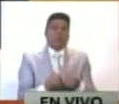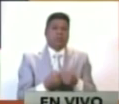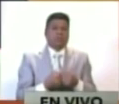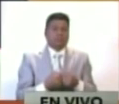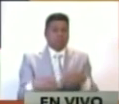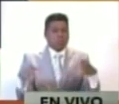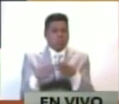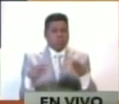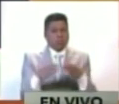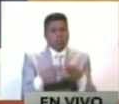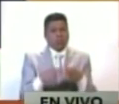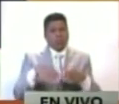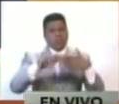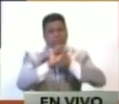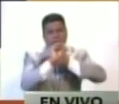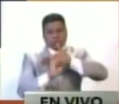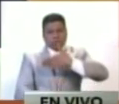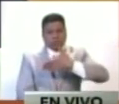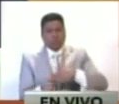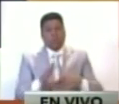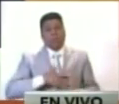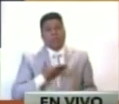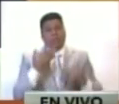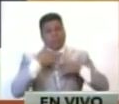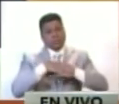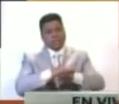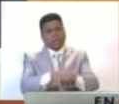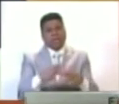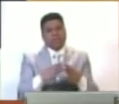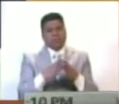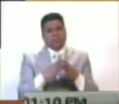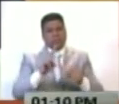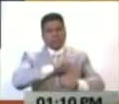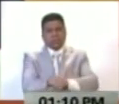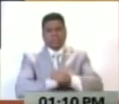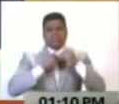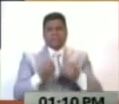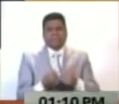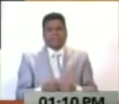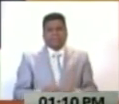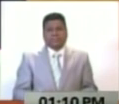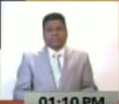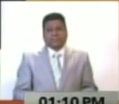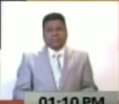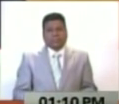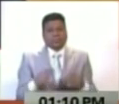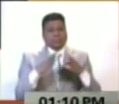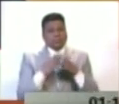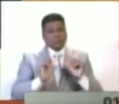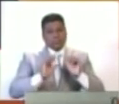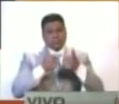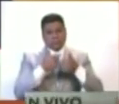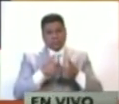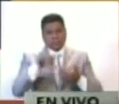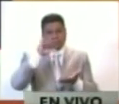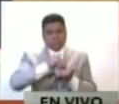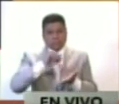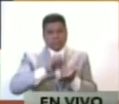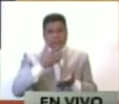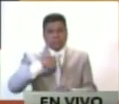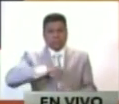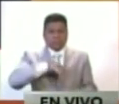sur y podemos integrarnos con nuestra potencialidad. En el seno del movimiento de los países no alineados está